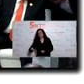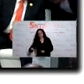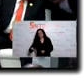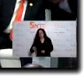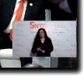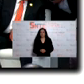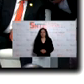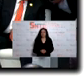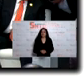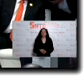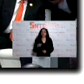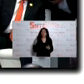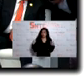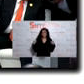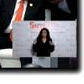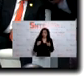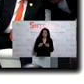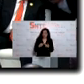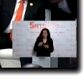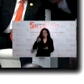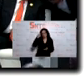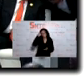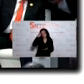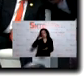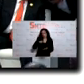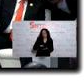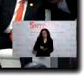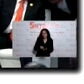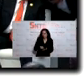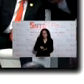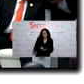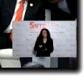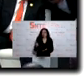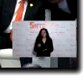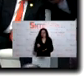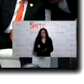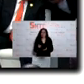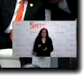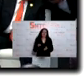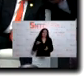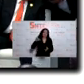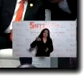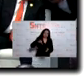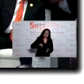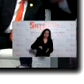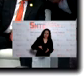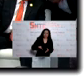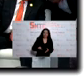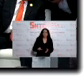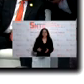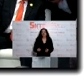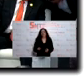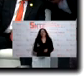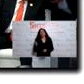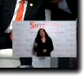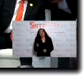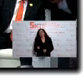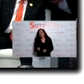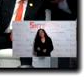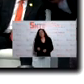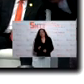los alumnos tienen malos resultados por la familia donde que vienen ellos, por solo